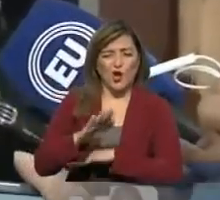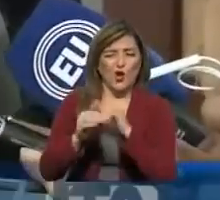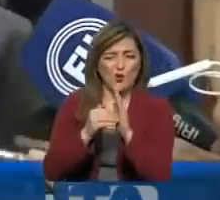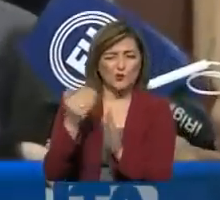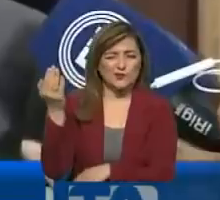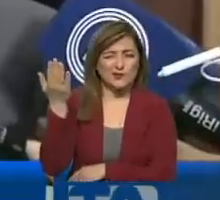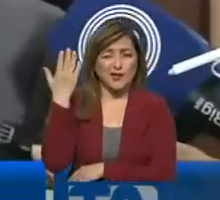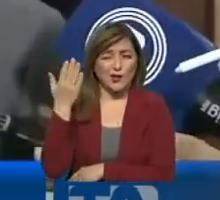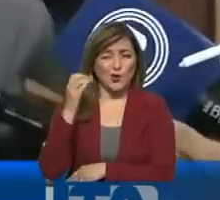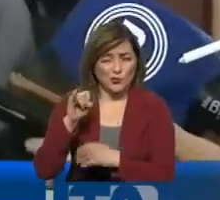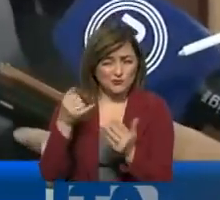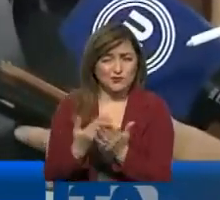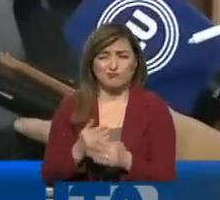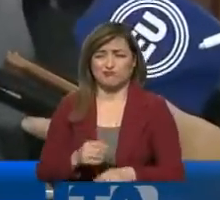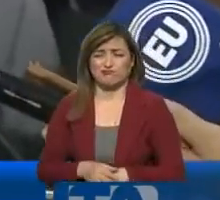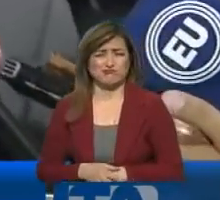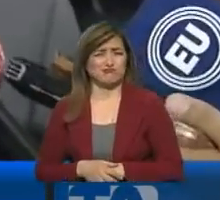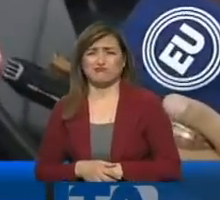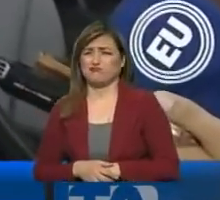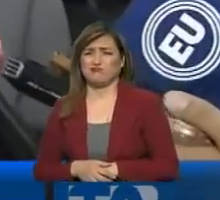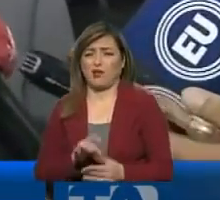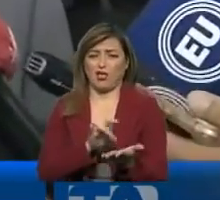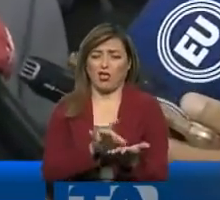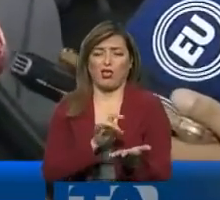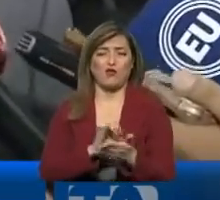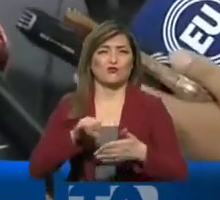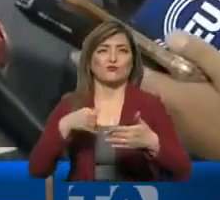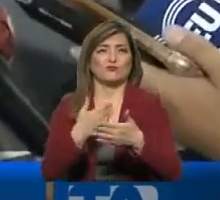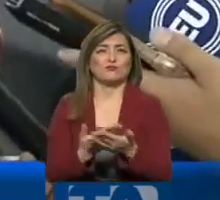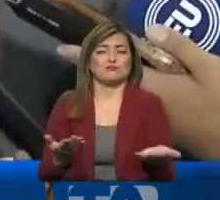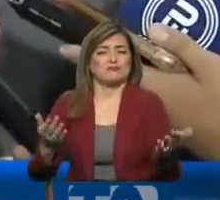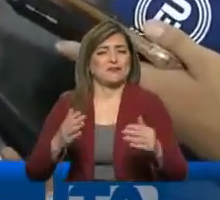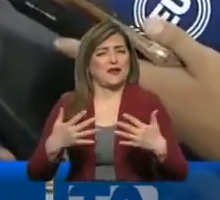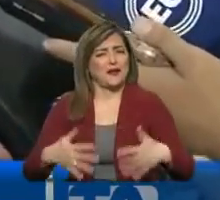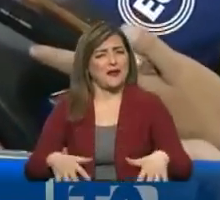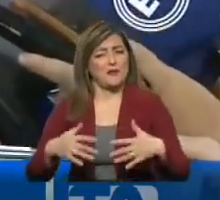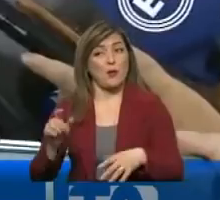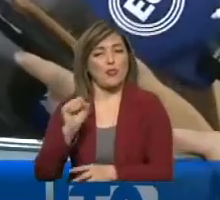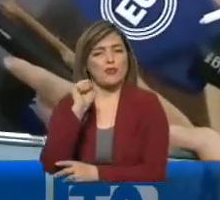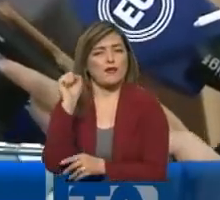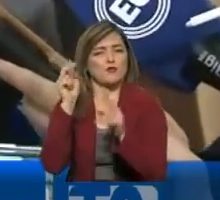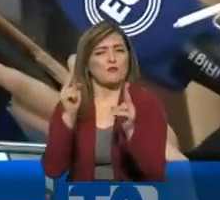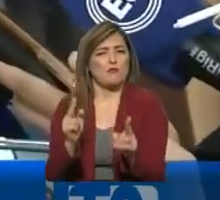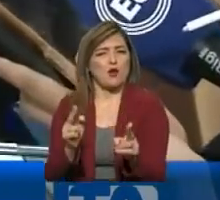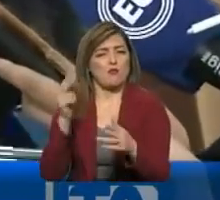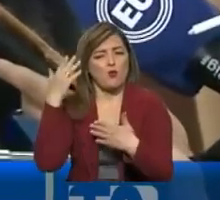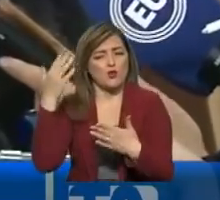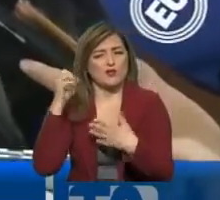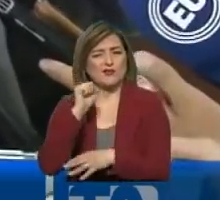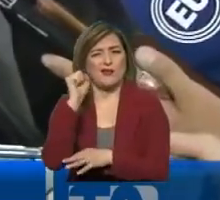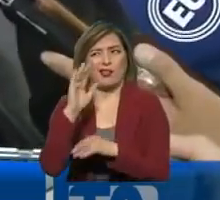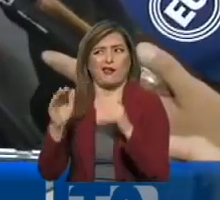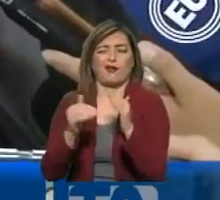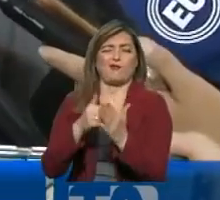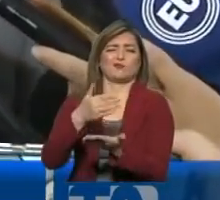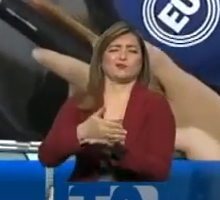justificar lo que se pretendía, que era la remoción del cargo. Imagínense en lo grave que era, que un derecho humano, un derecho político de